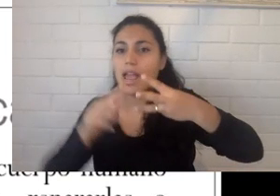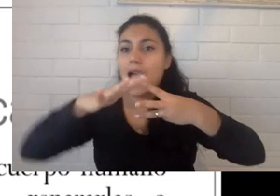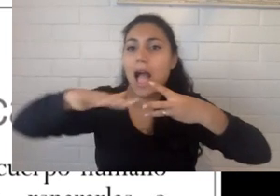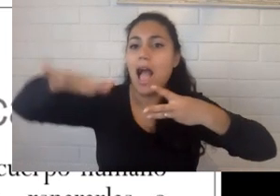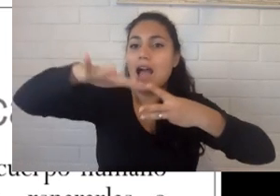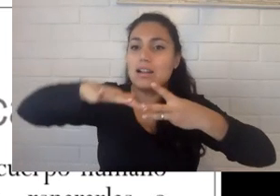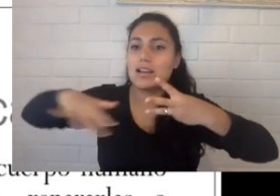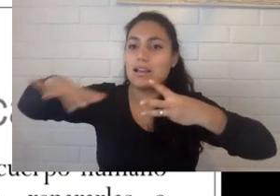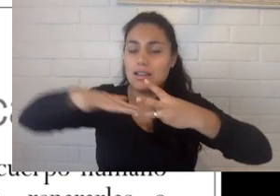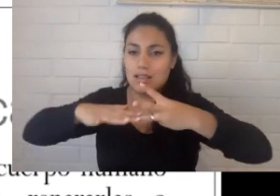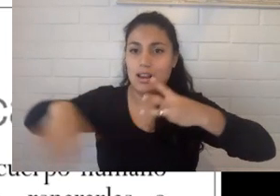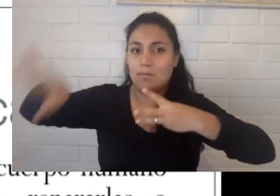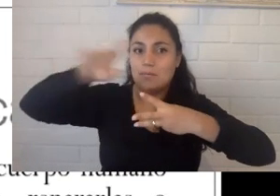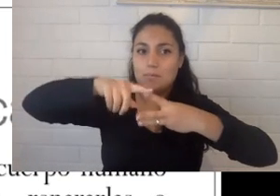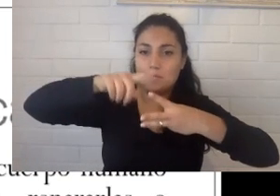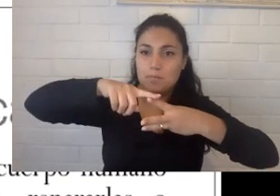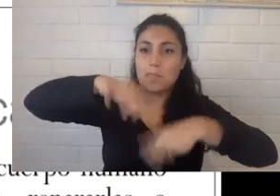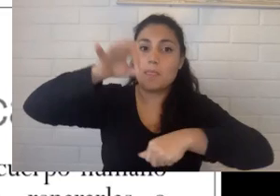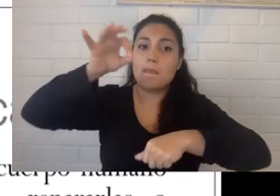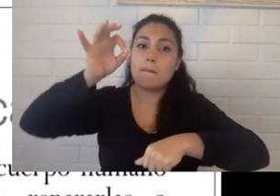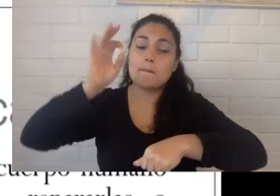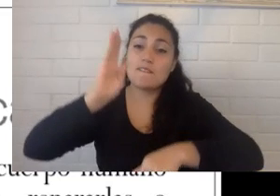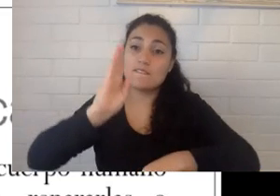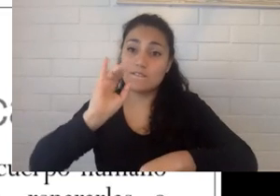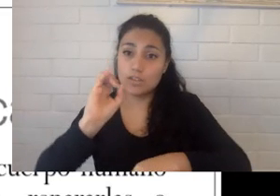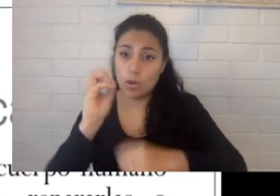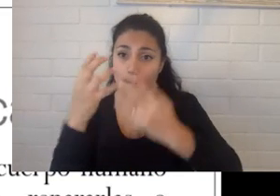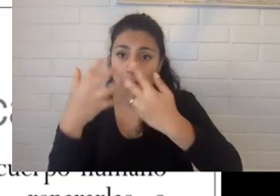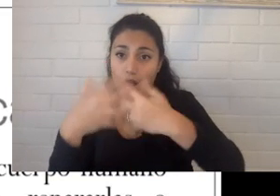de la biomecánica. Tenemos la biomecánica